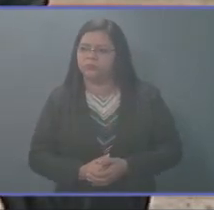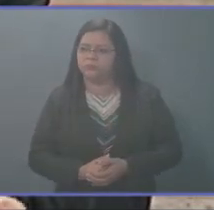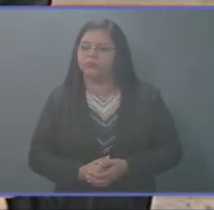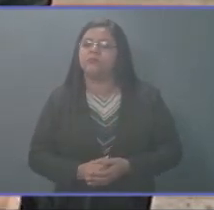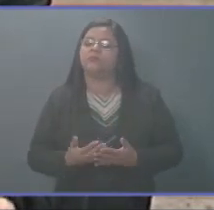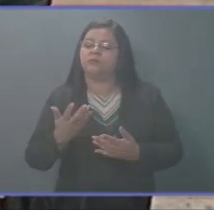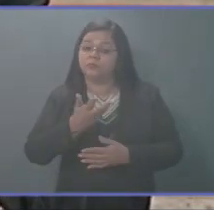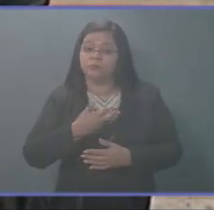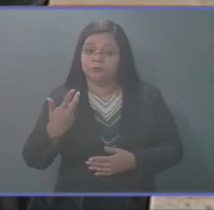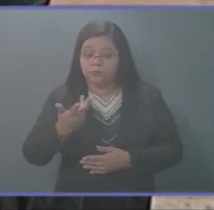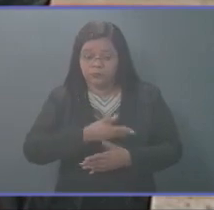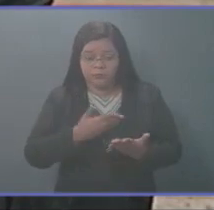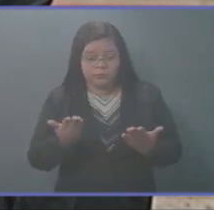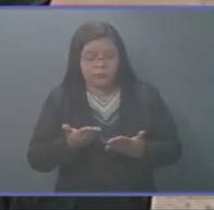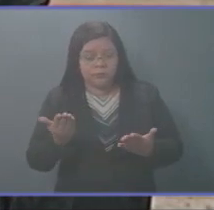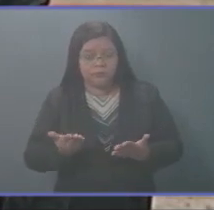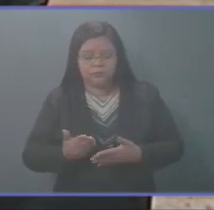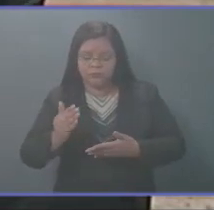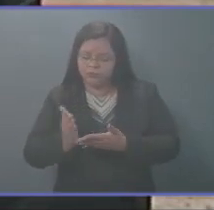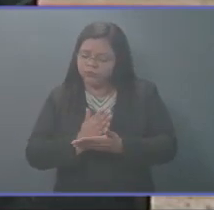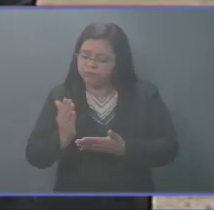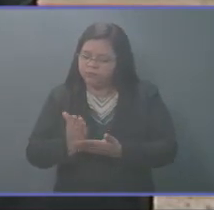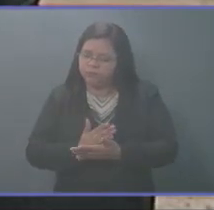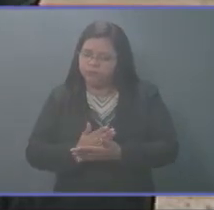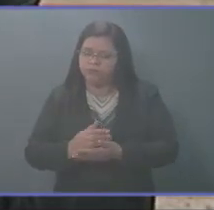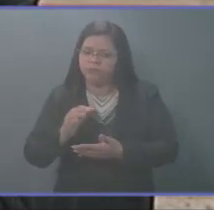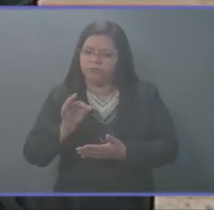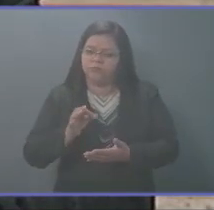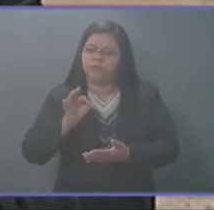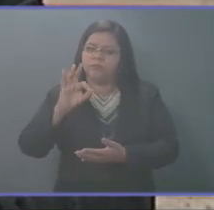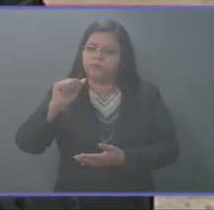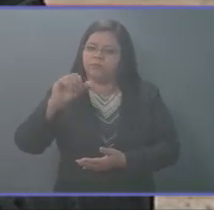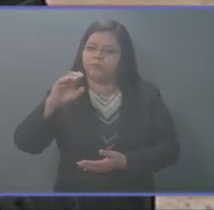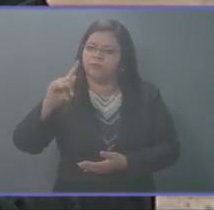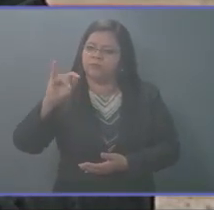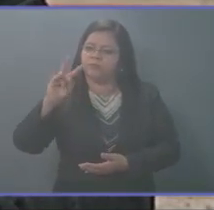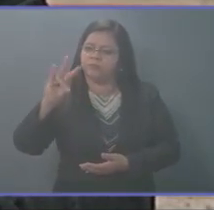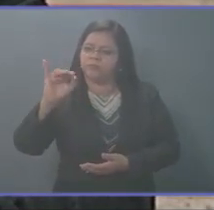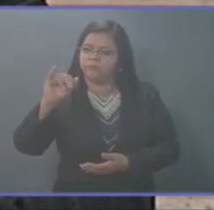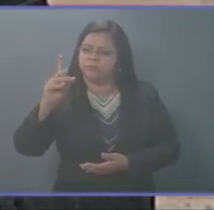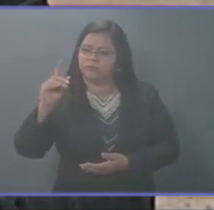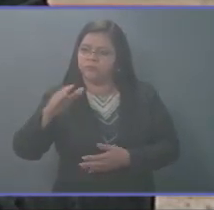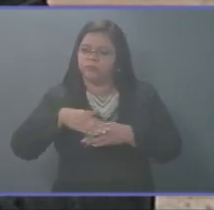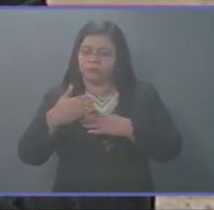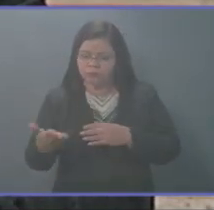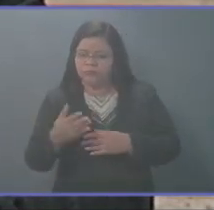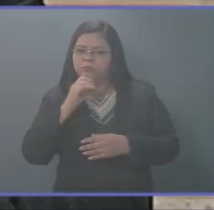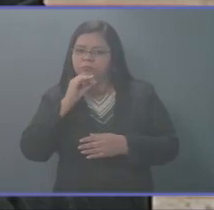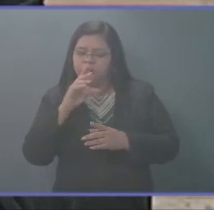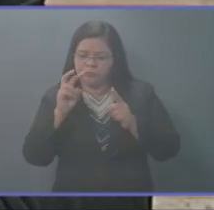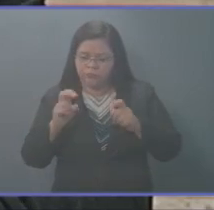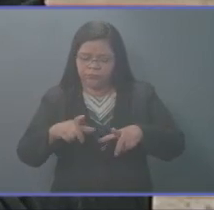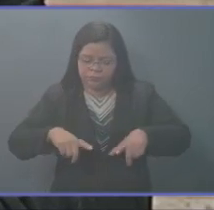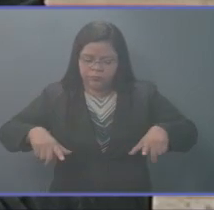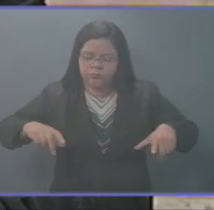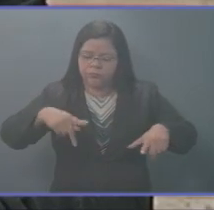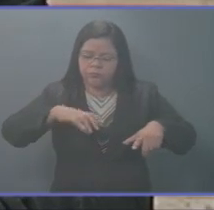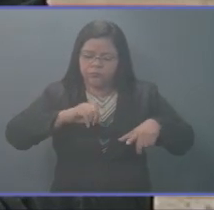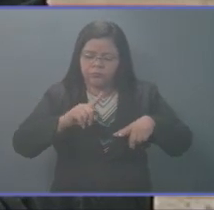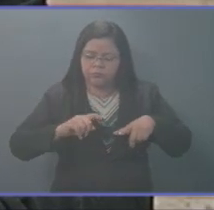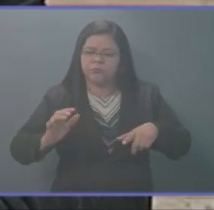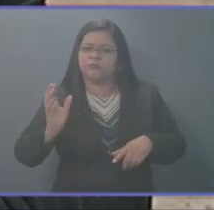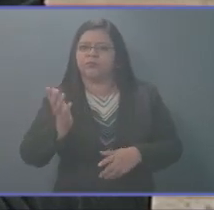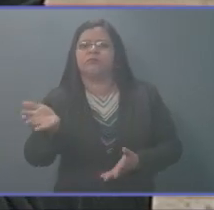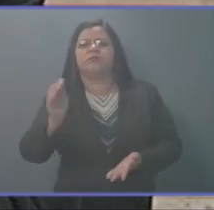si hacemos estudios de factibilidad, más adelante preguntan sobre los pozos también, y volvemos e insistimos, nosotros